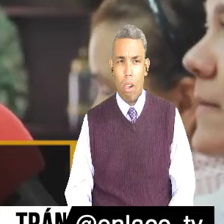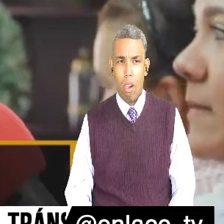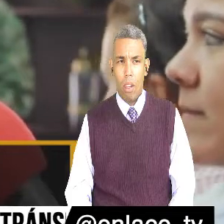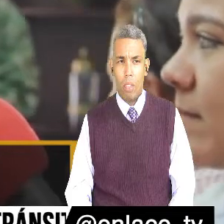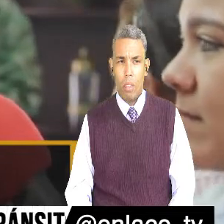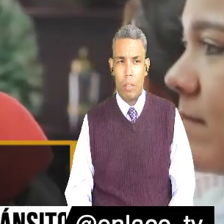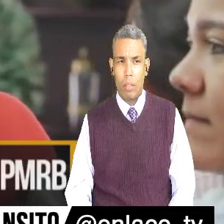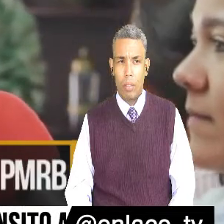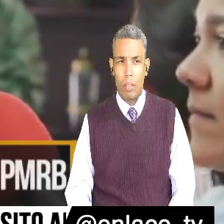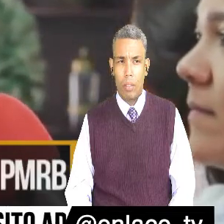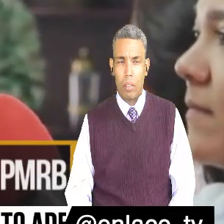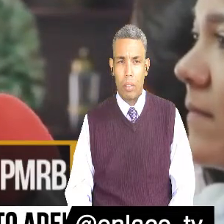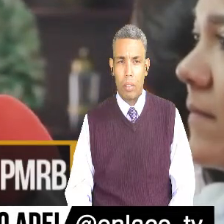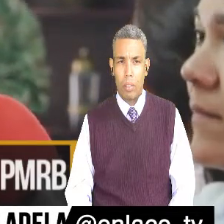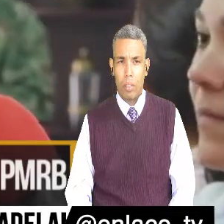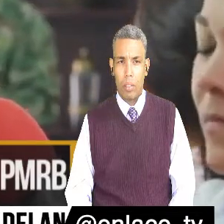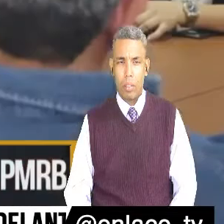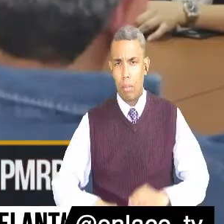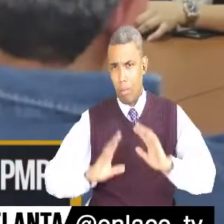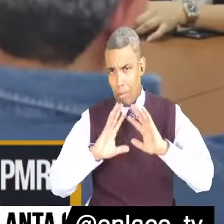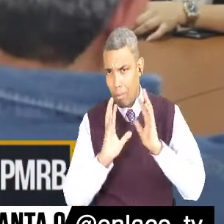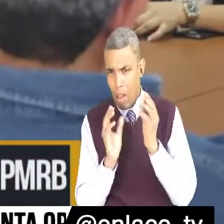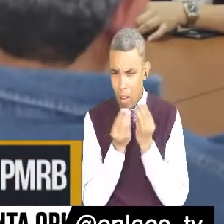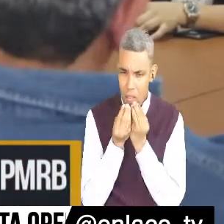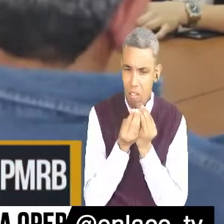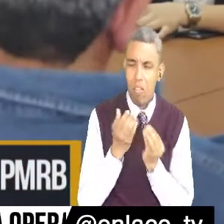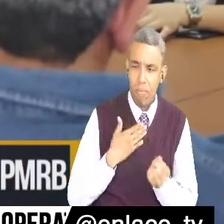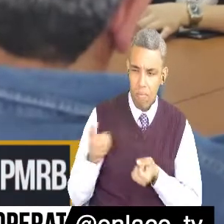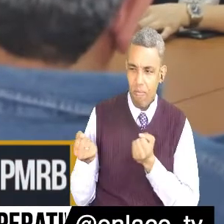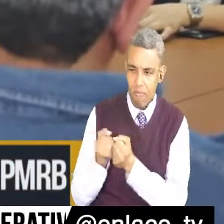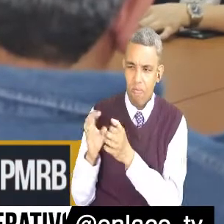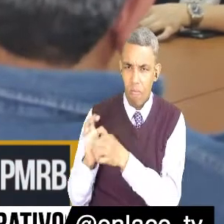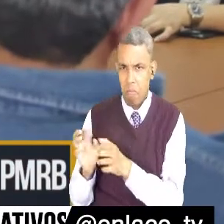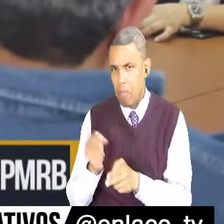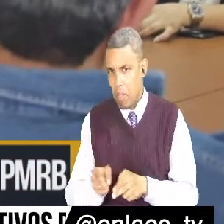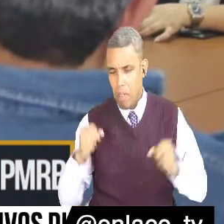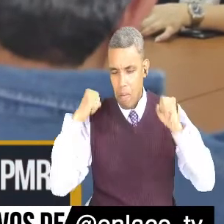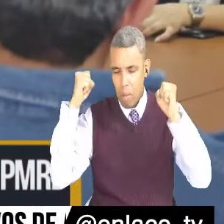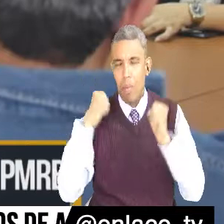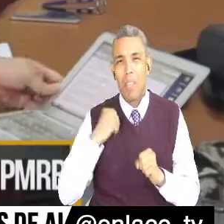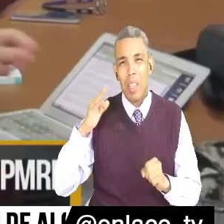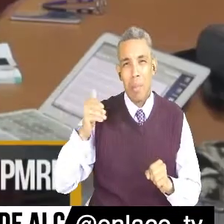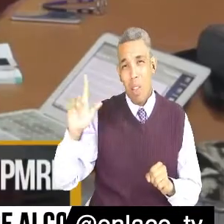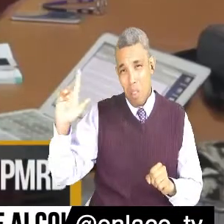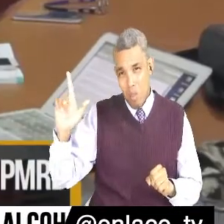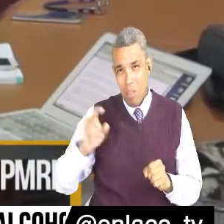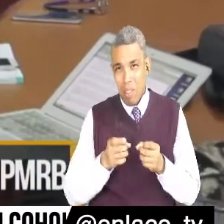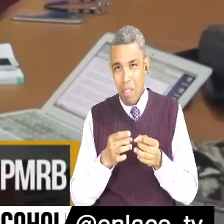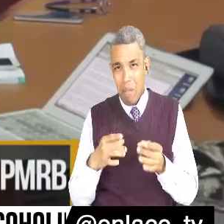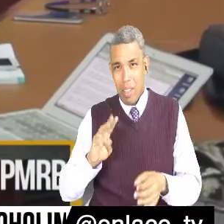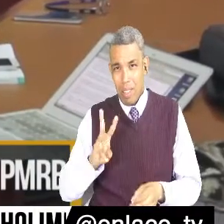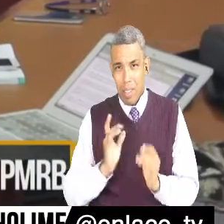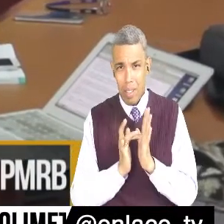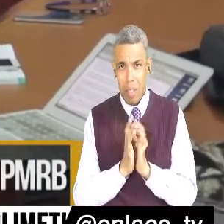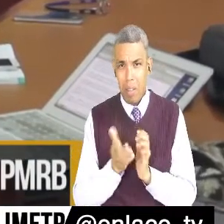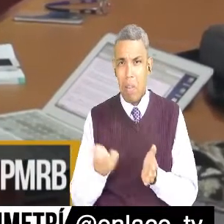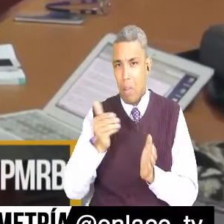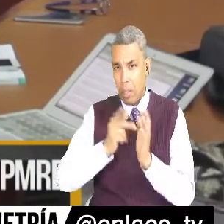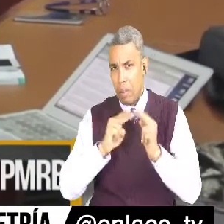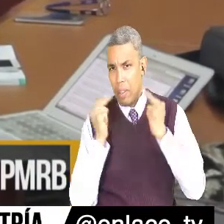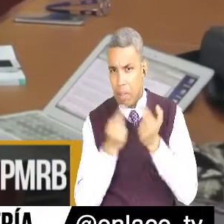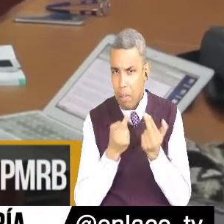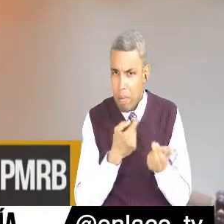hacer defender los derechos de los barranqueños. El próximo lunes 3 de abril, de nuevo a las 2 de la tarde, se realizará un nuevo encuentro donde se